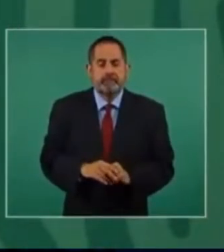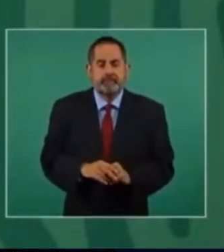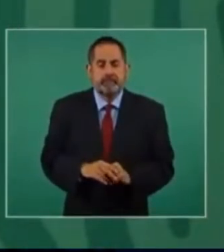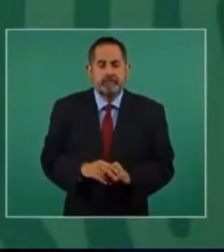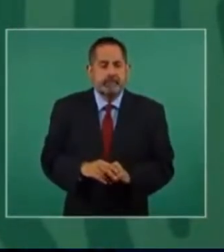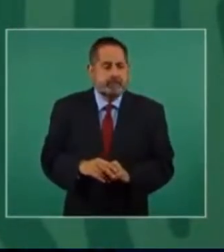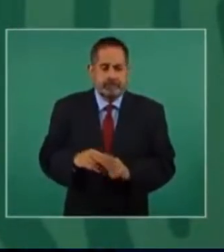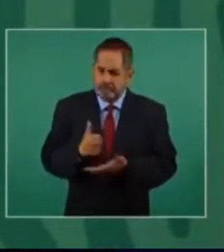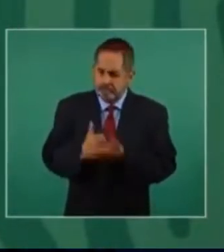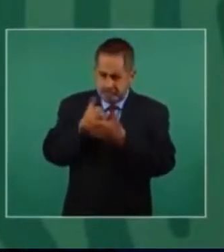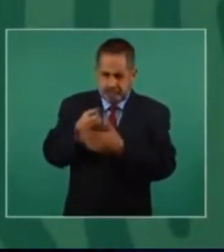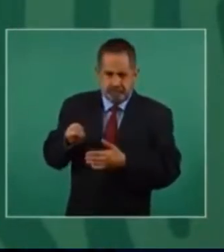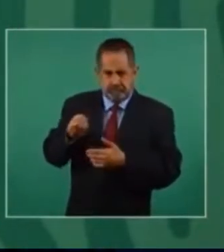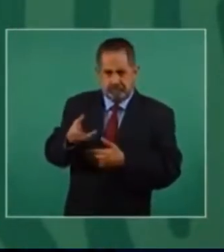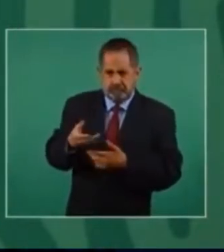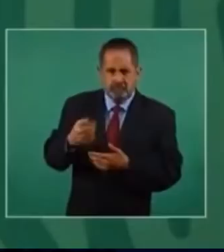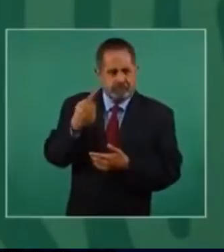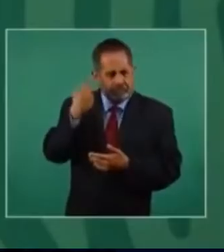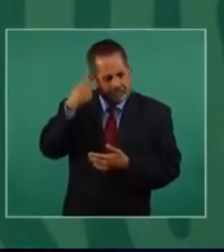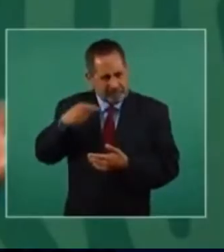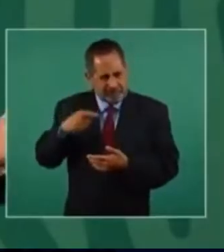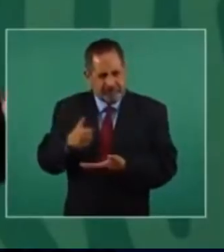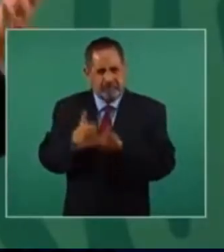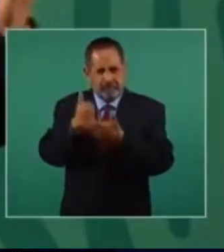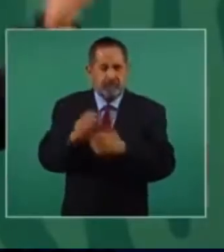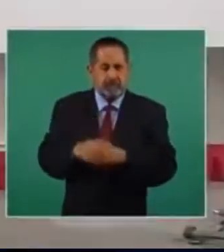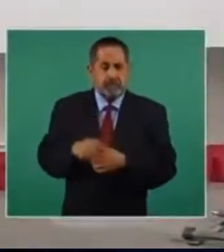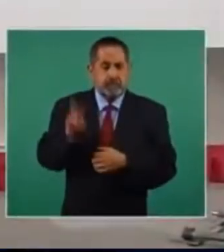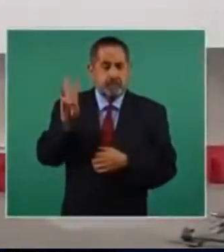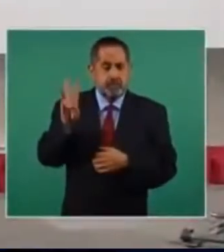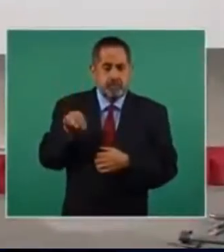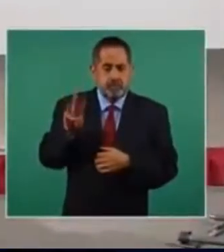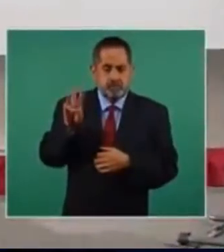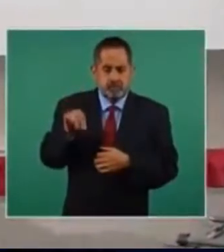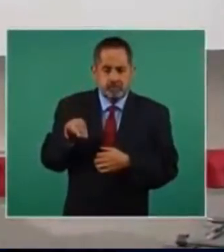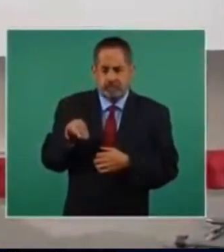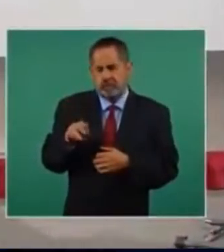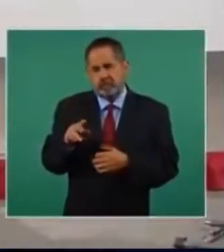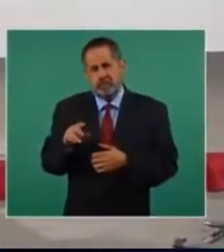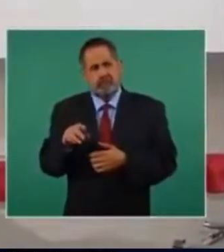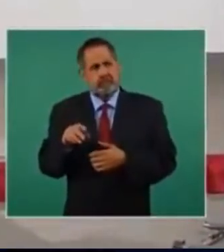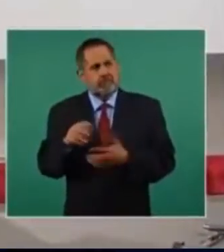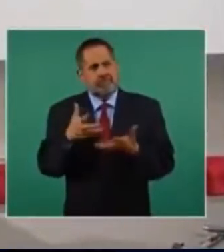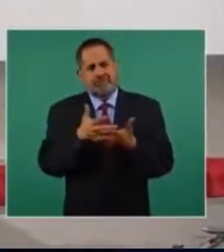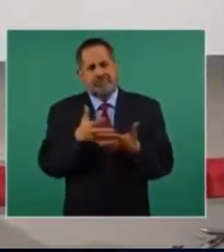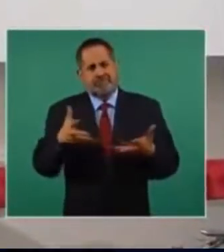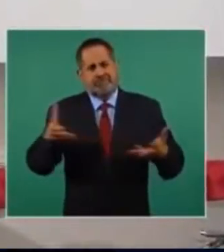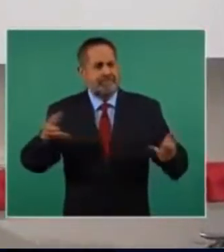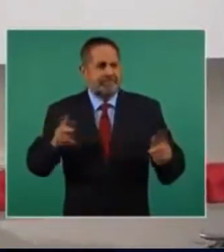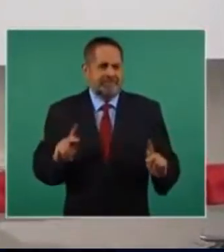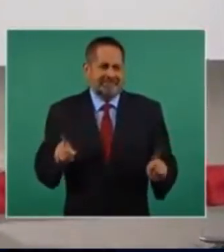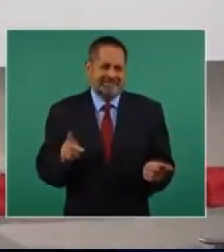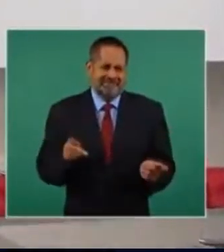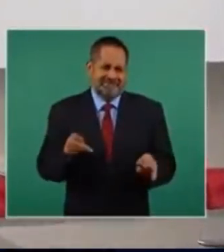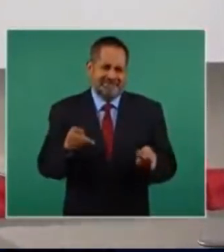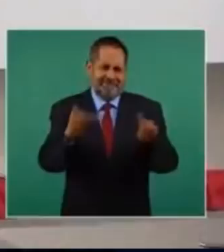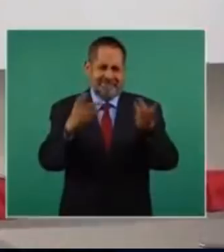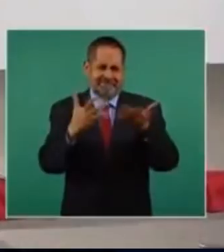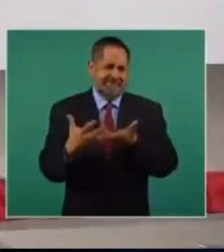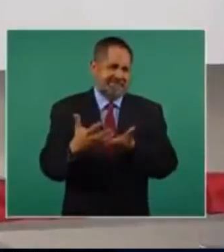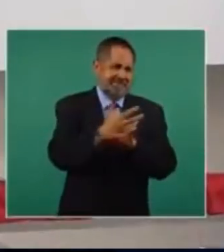que contribuyan vólmar es de los centros comerciales que más vende